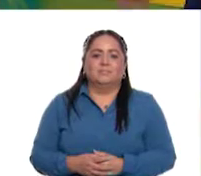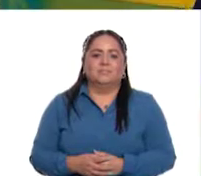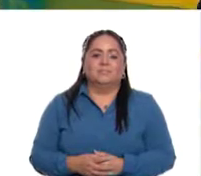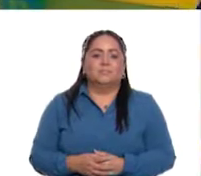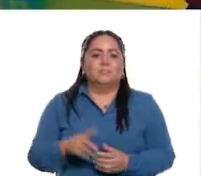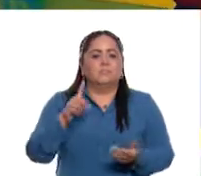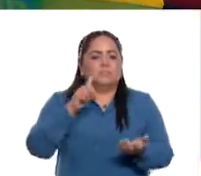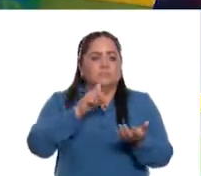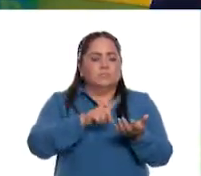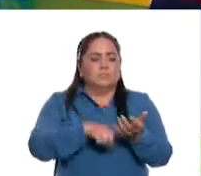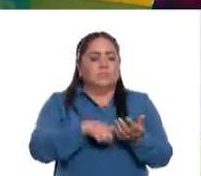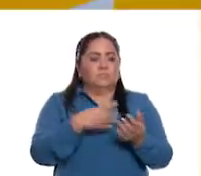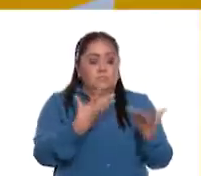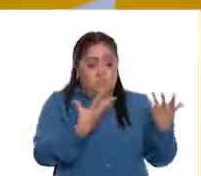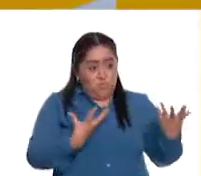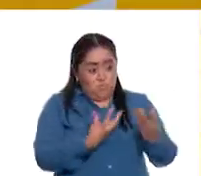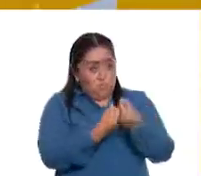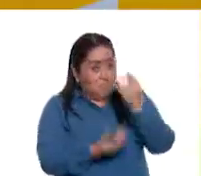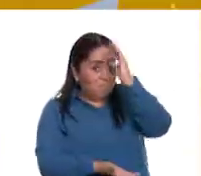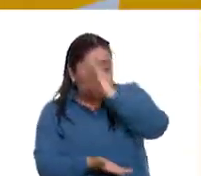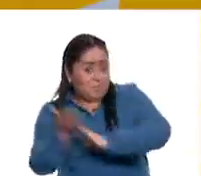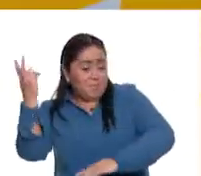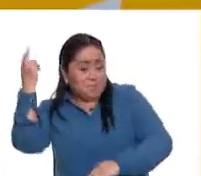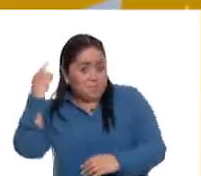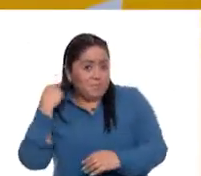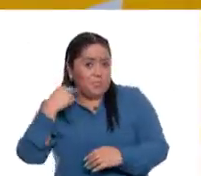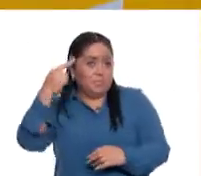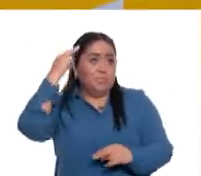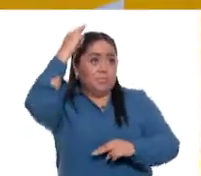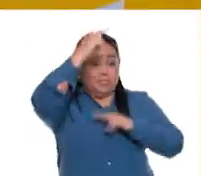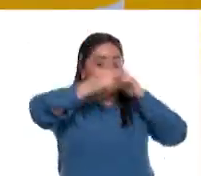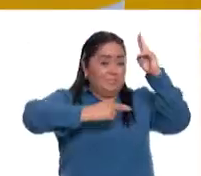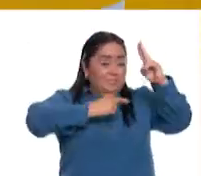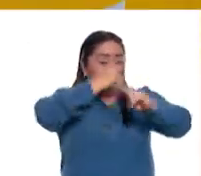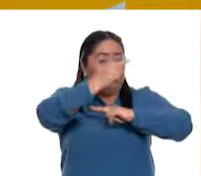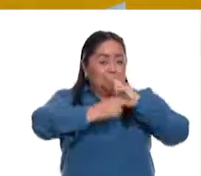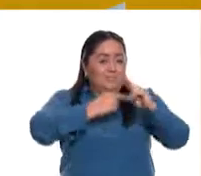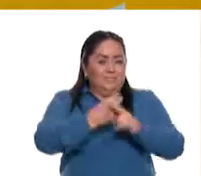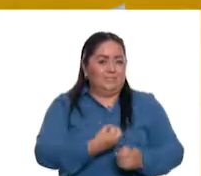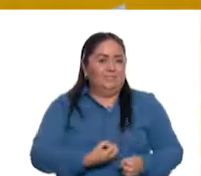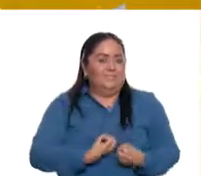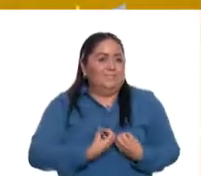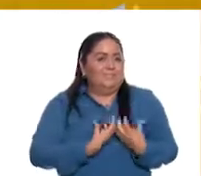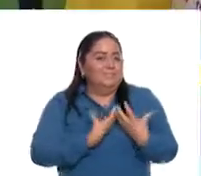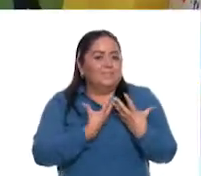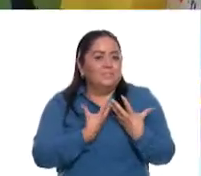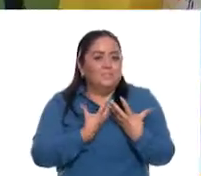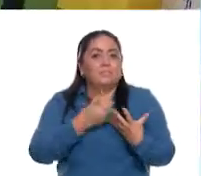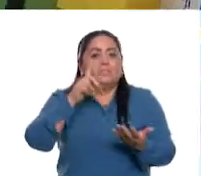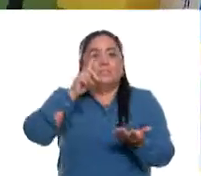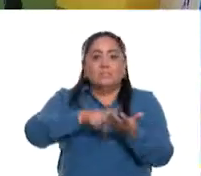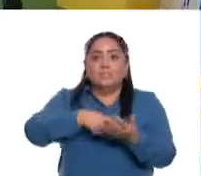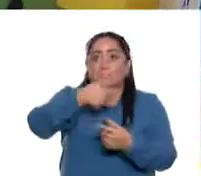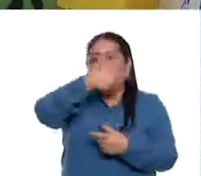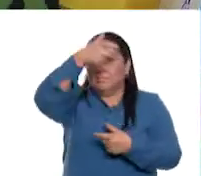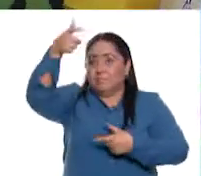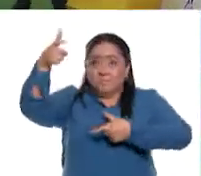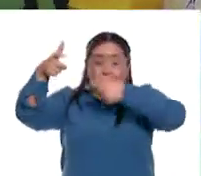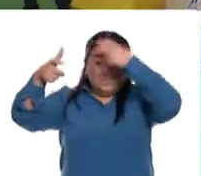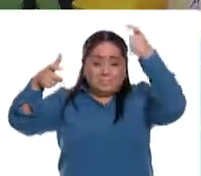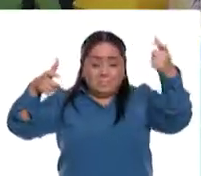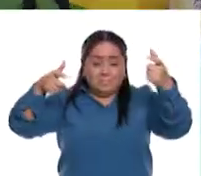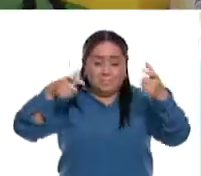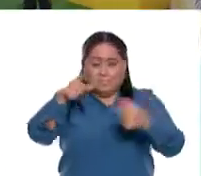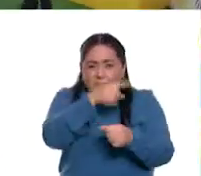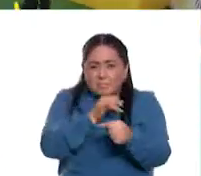Ven conmigo, vamos a viajar por el universo de emociones. Entre las galaxias